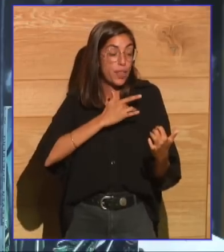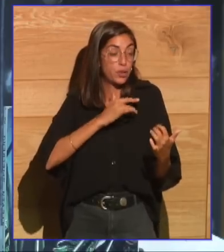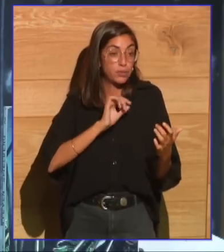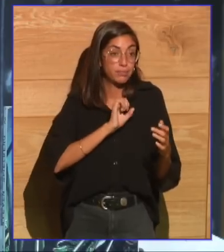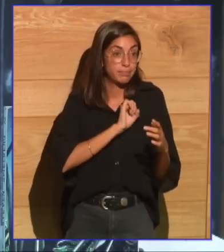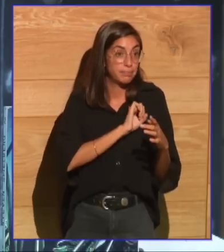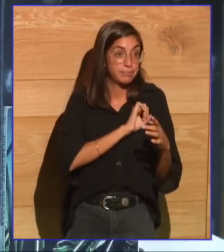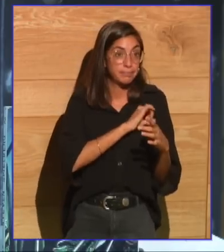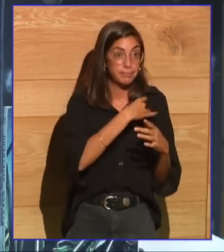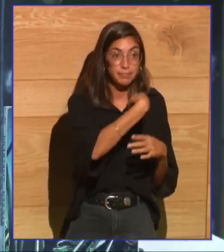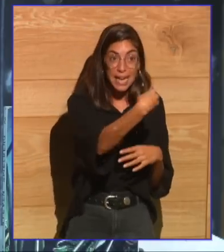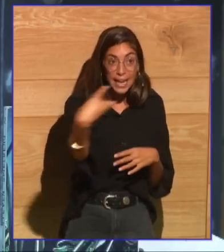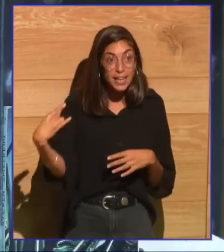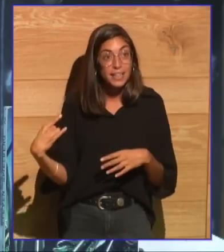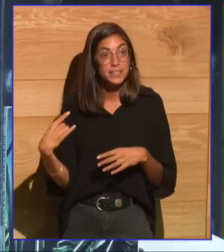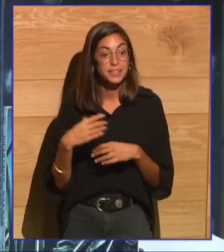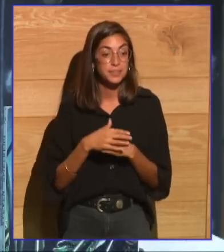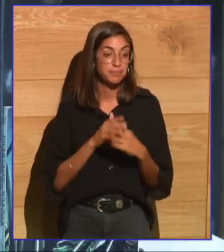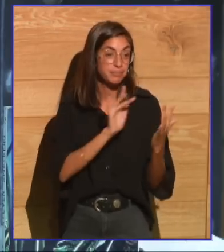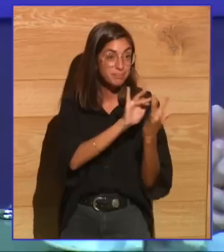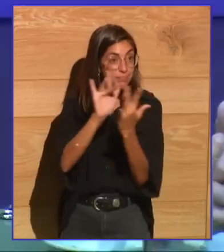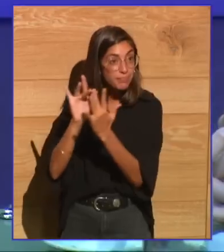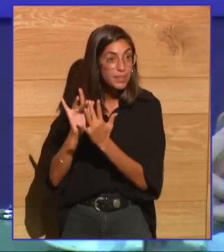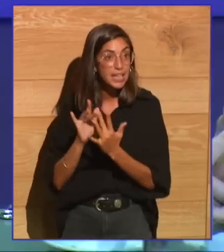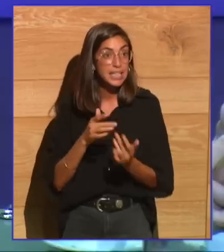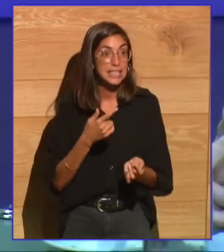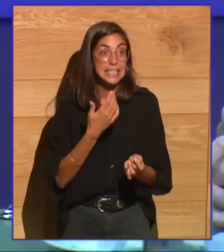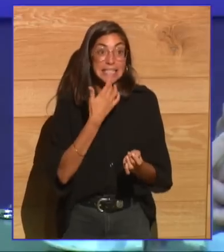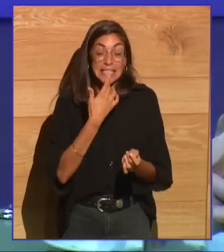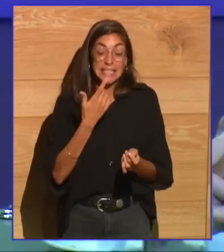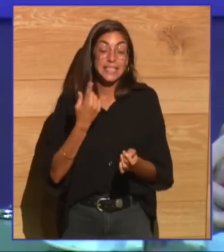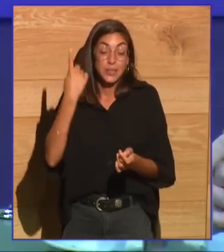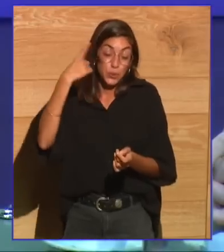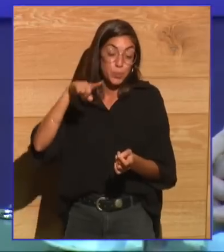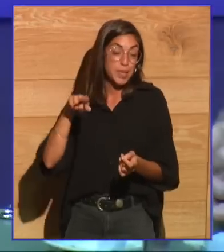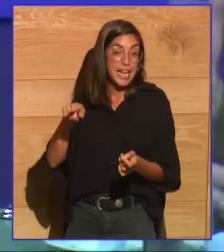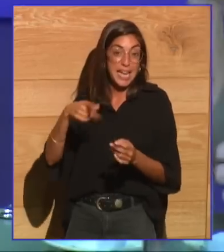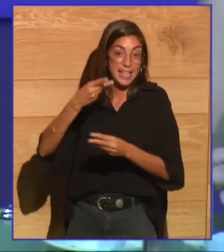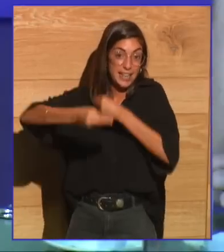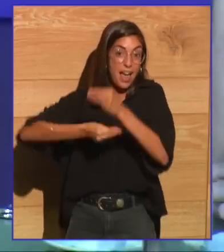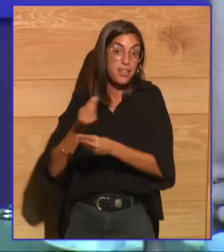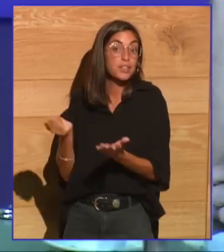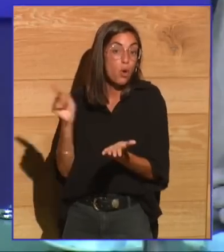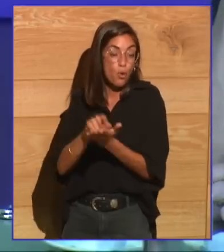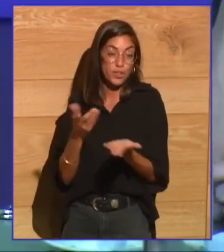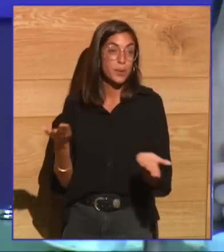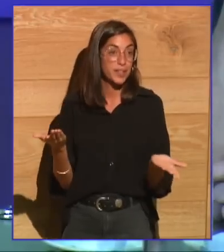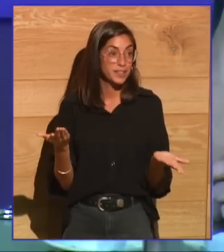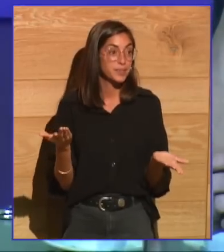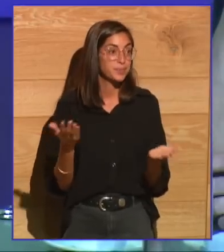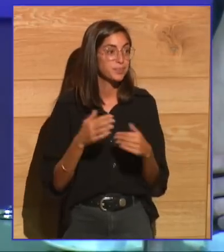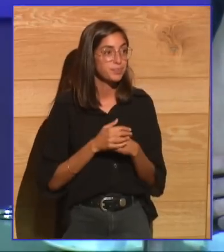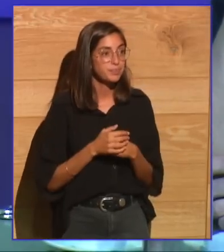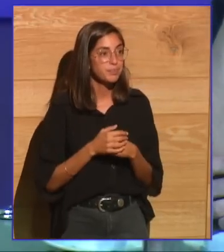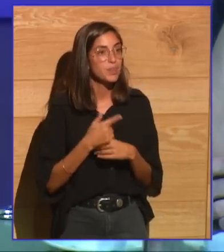no lo sabe spielberg no lo saben esto pasa si lo supiera no habría parado de hacerlo y veremos que no